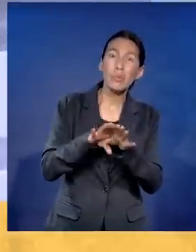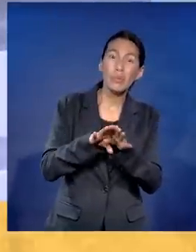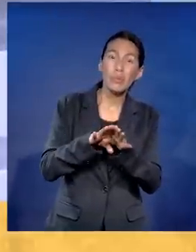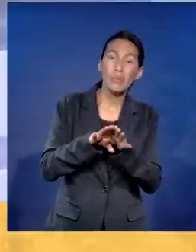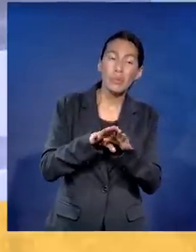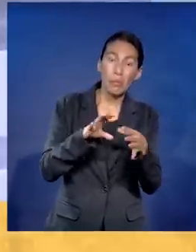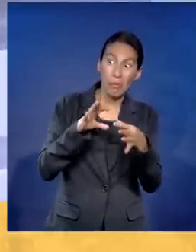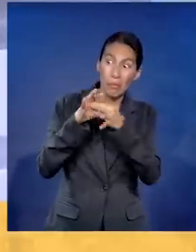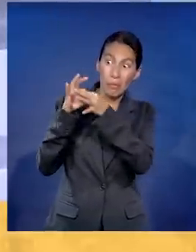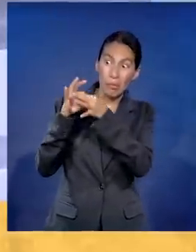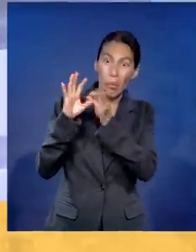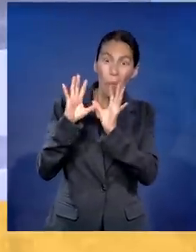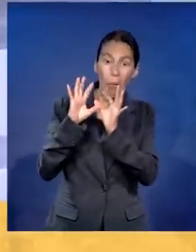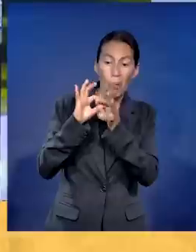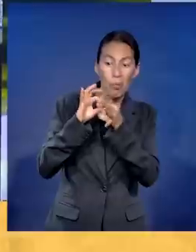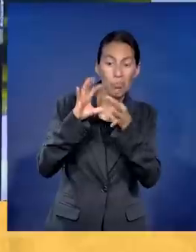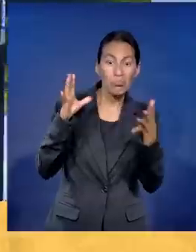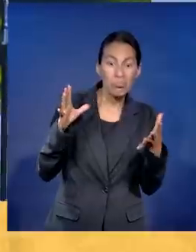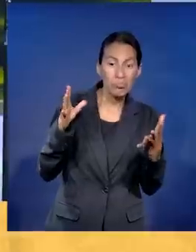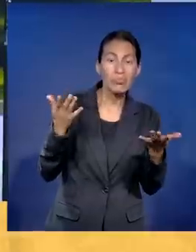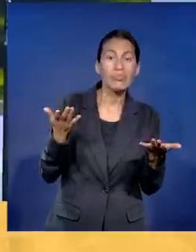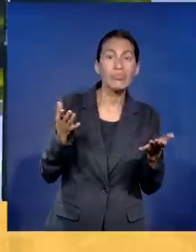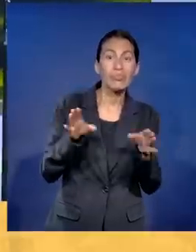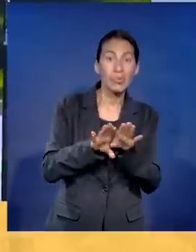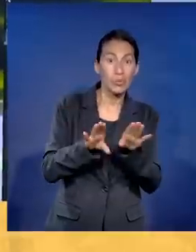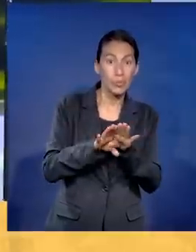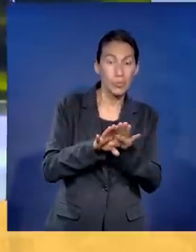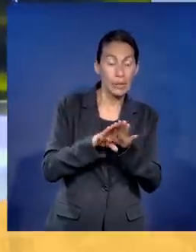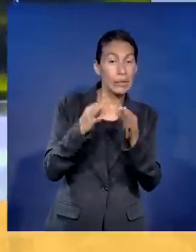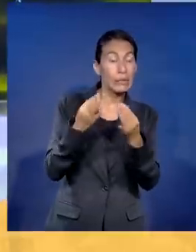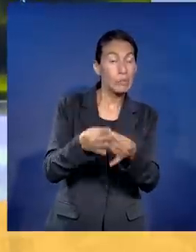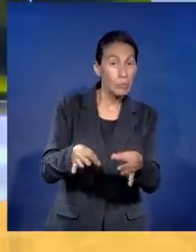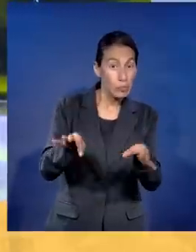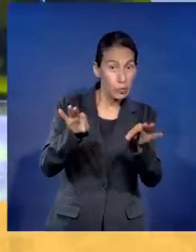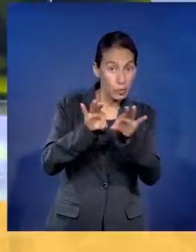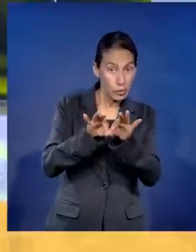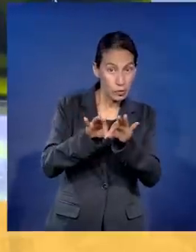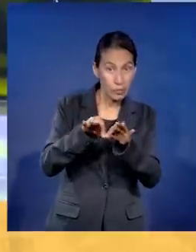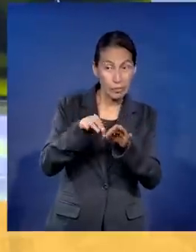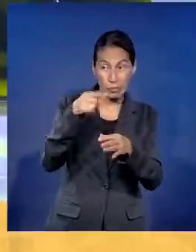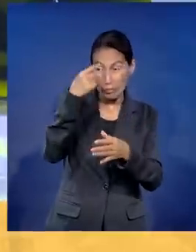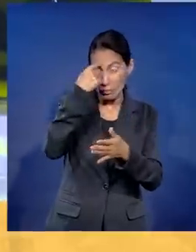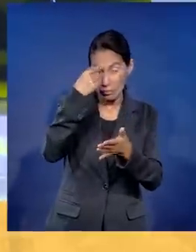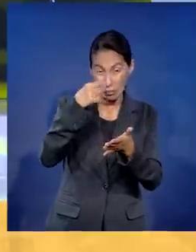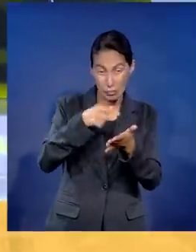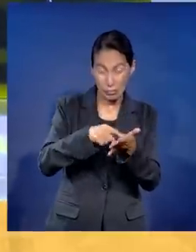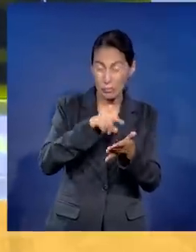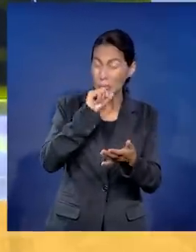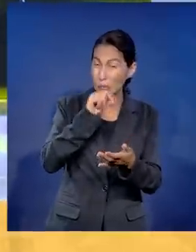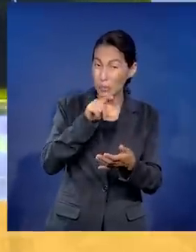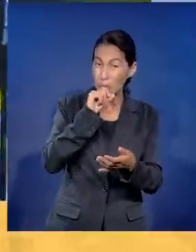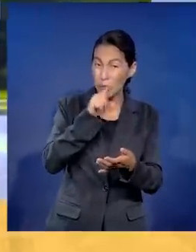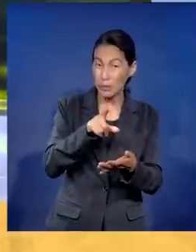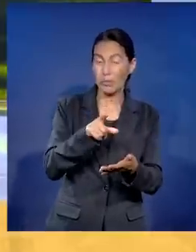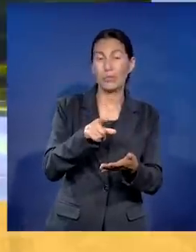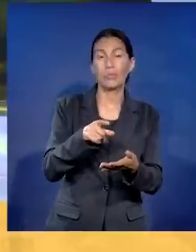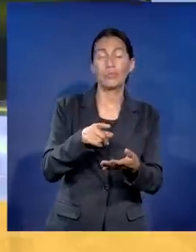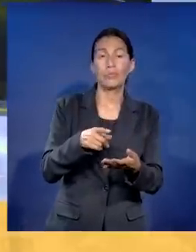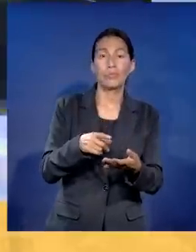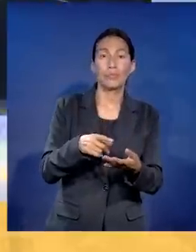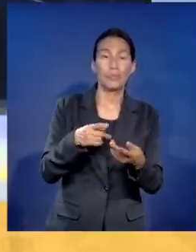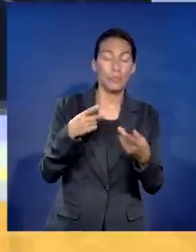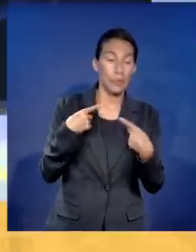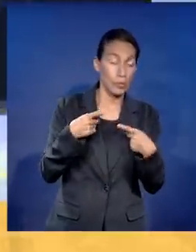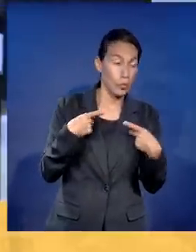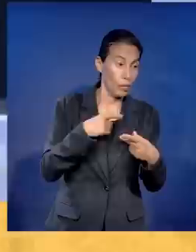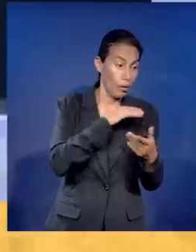que era vital vital que creyéramos lo mismo y que compartiéramos